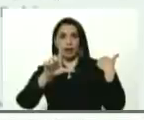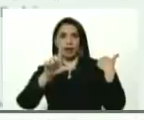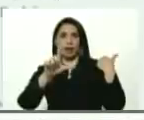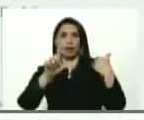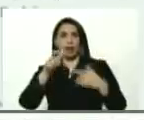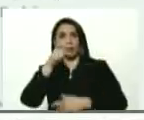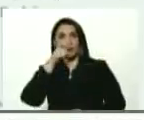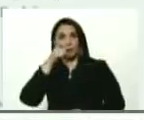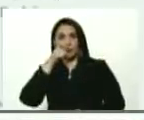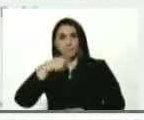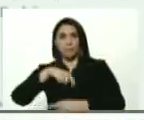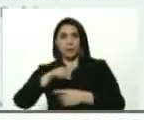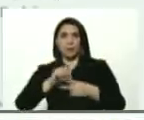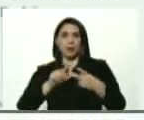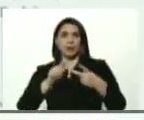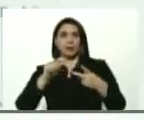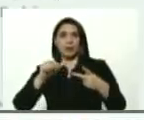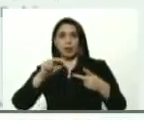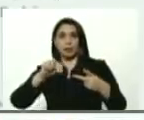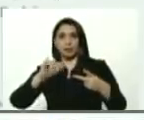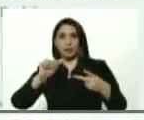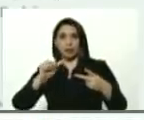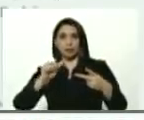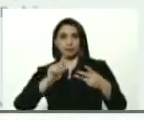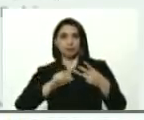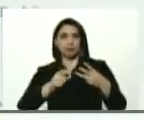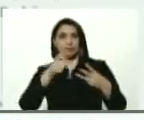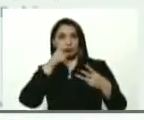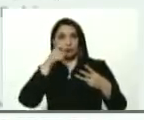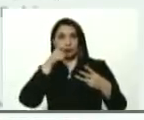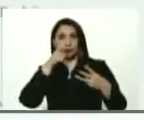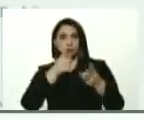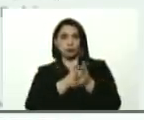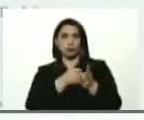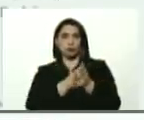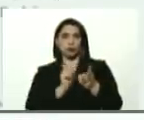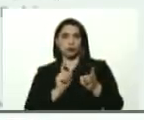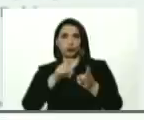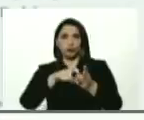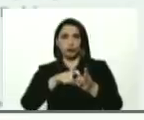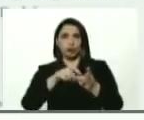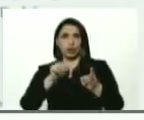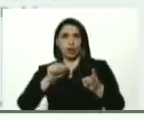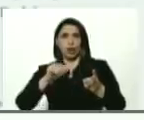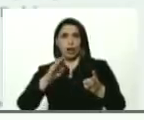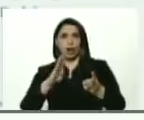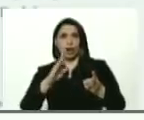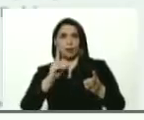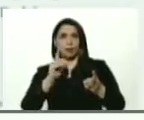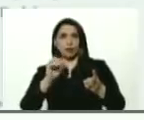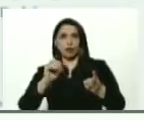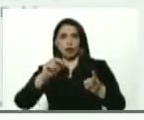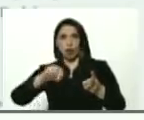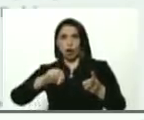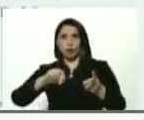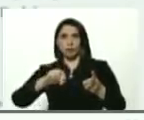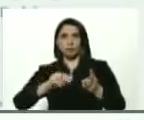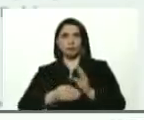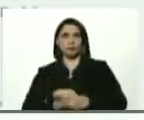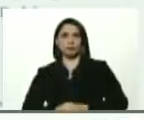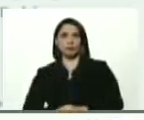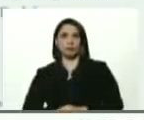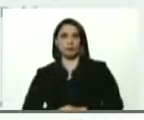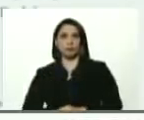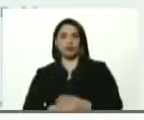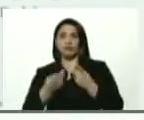rectora principal Tania D'Amelio Jardiet y rector suplente incorporado Abdón Rodolfo Hernández Rodríguez. Fue